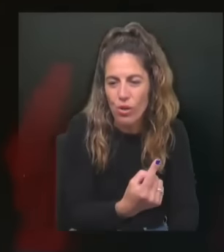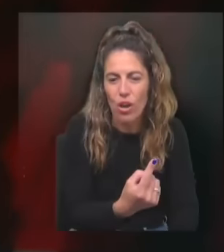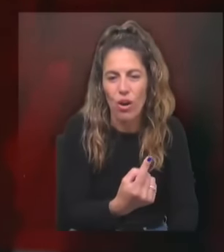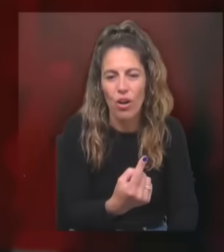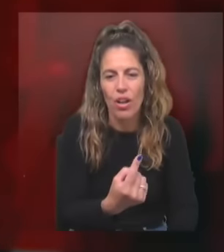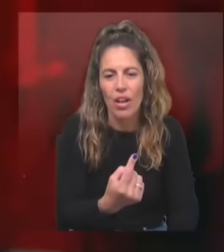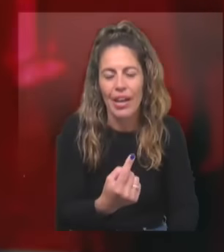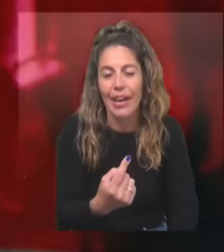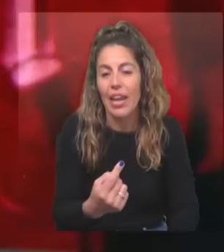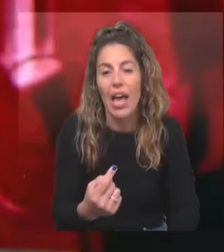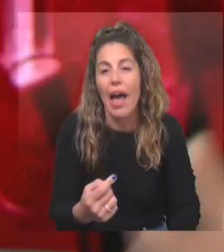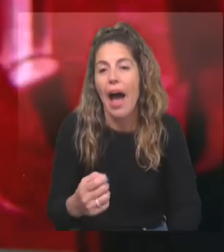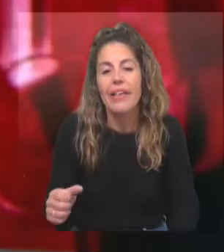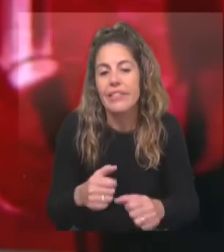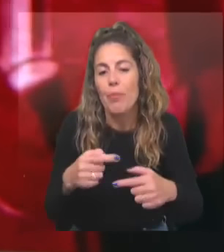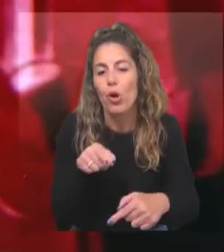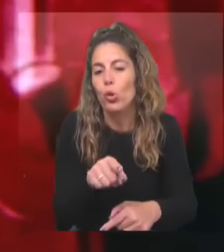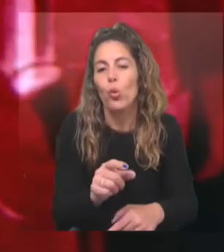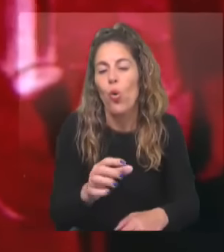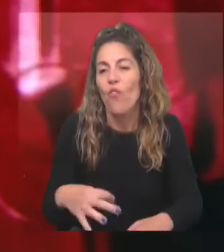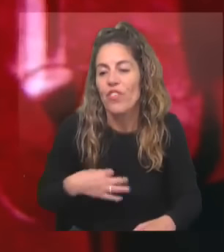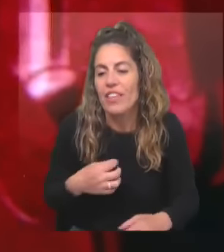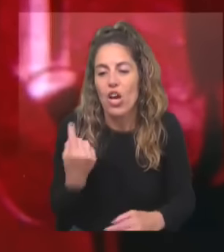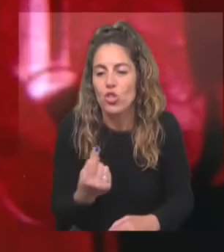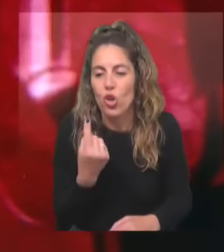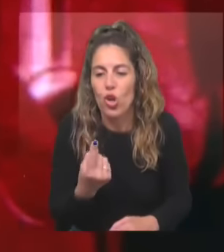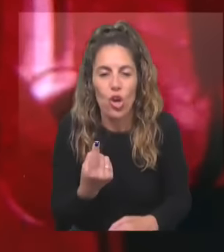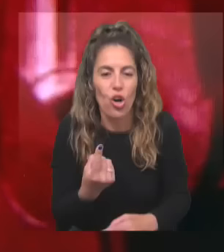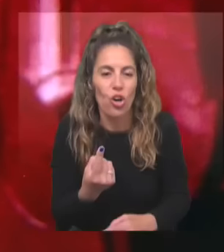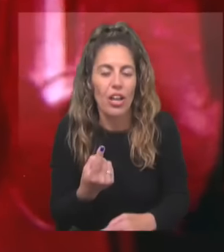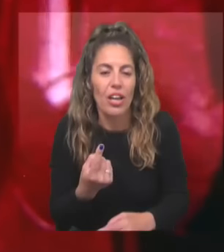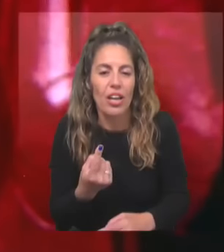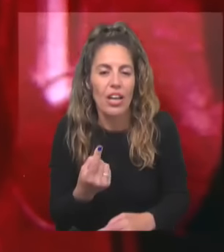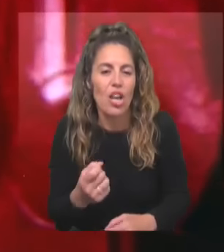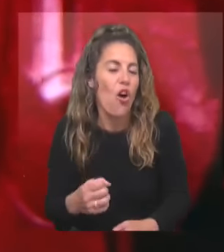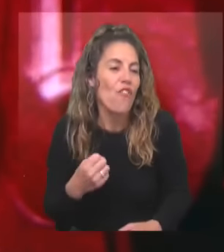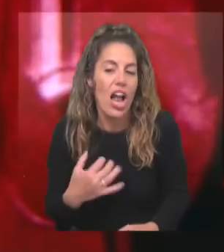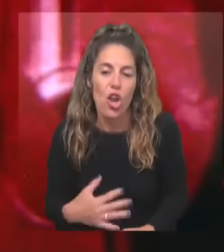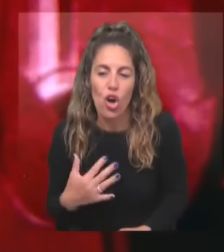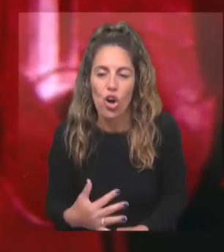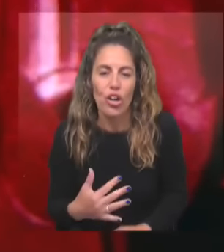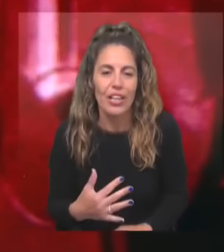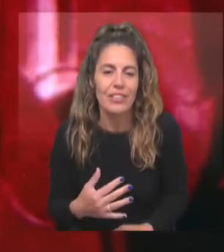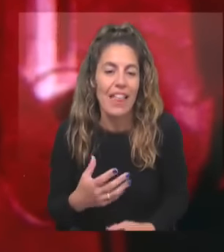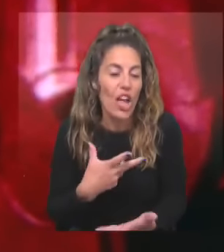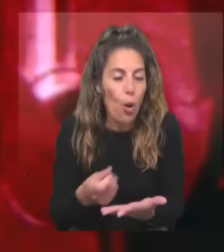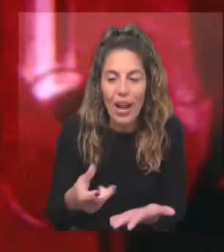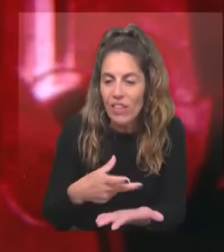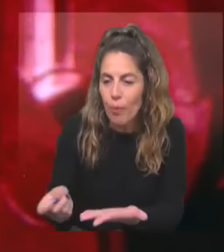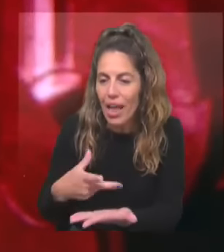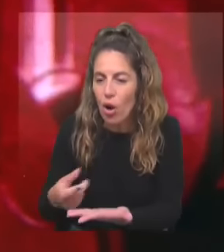por tu vida, y además eso mismo centrado en lo inmediato, ¿no? De alguna manera en los valores de consumo, en los